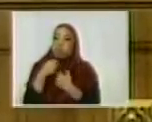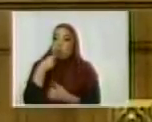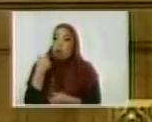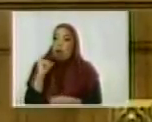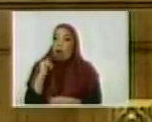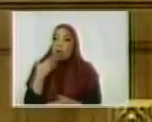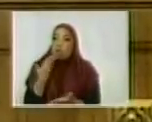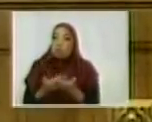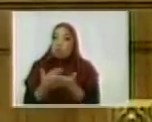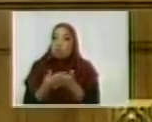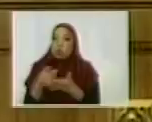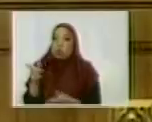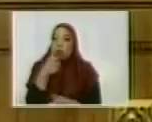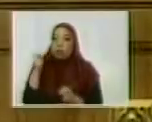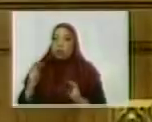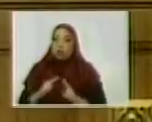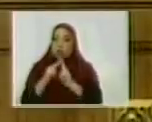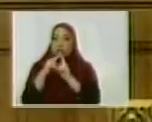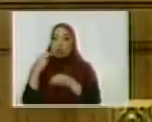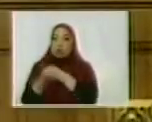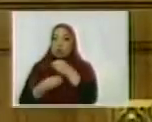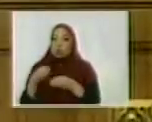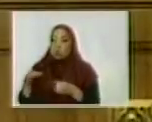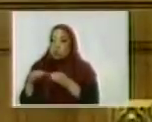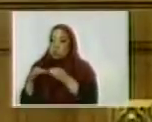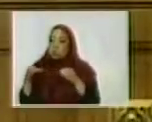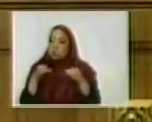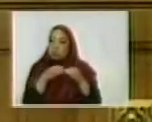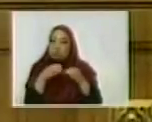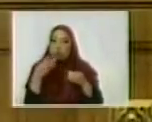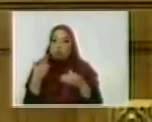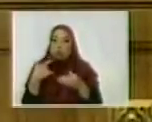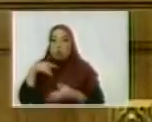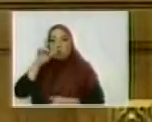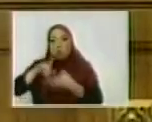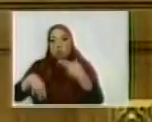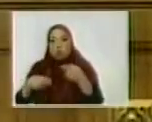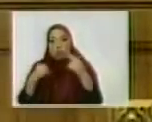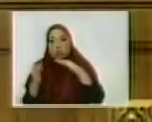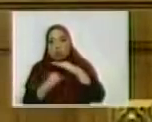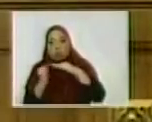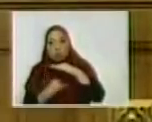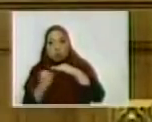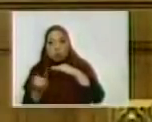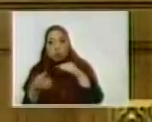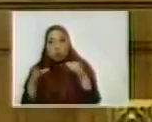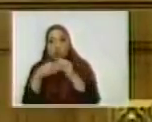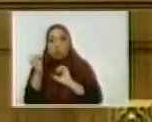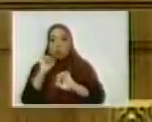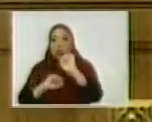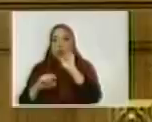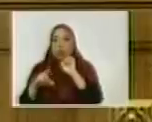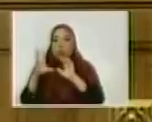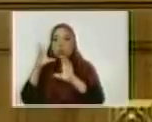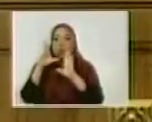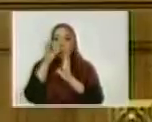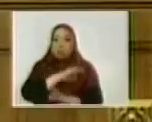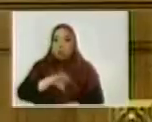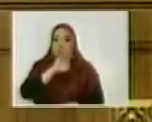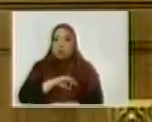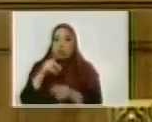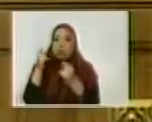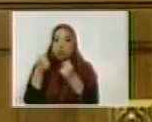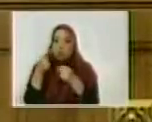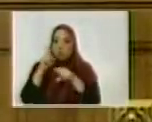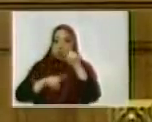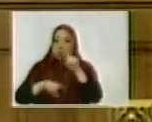van desde crear una jurisdicción contra los delitos socioeconómicos, es